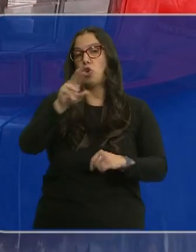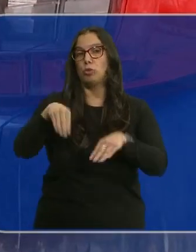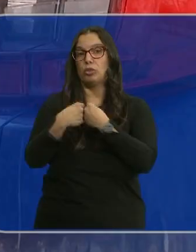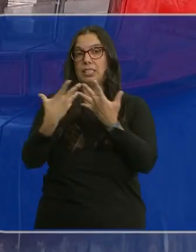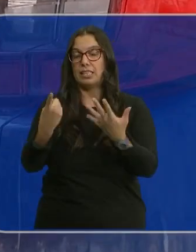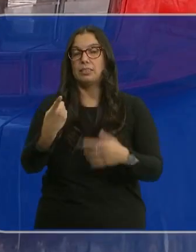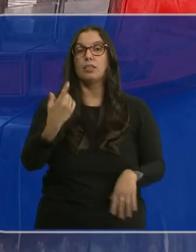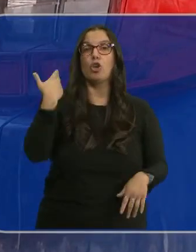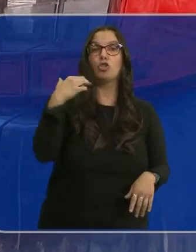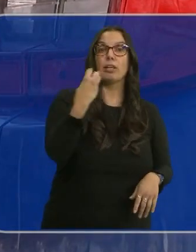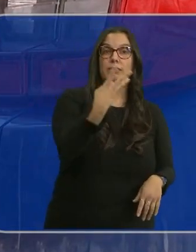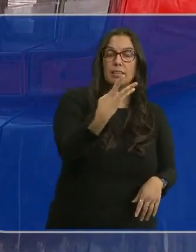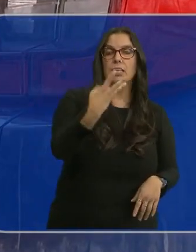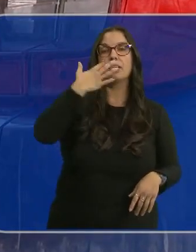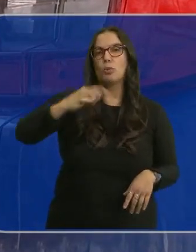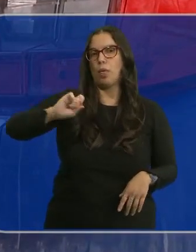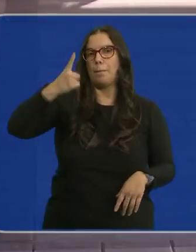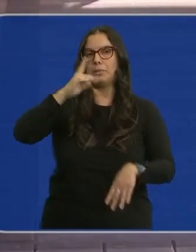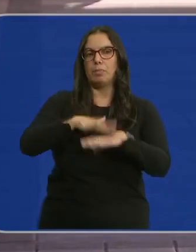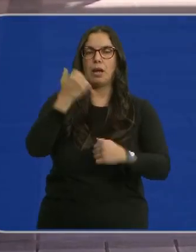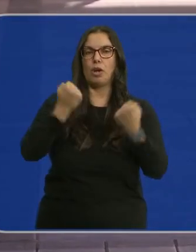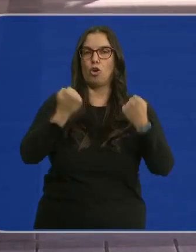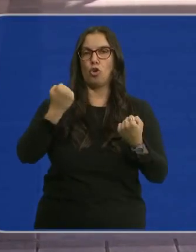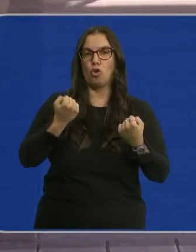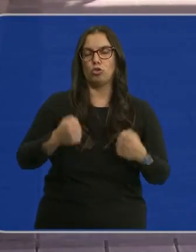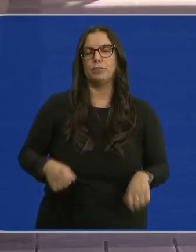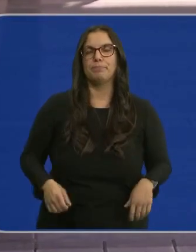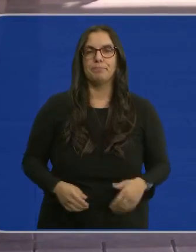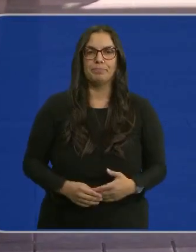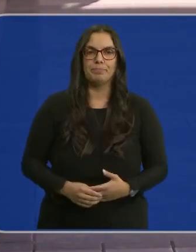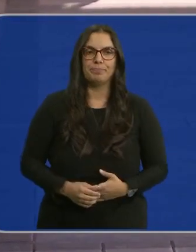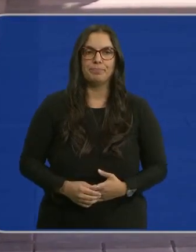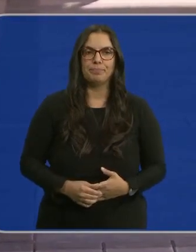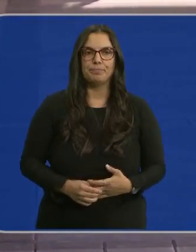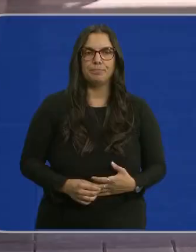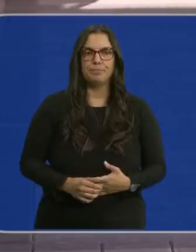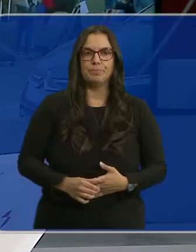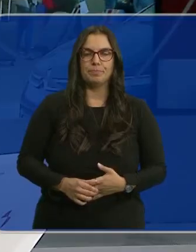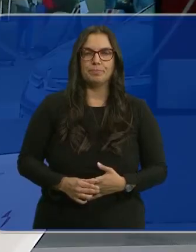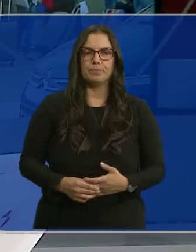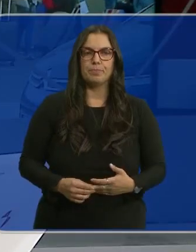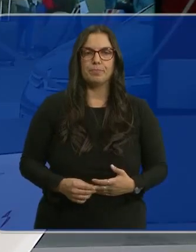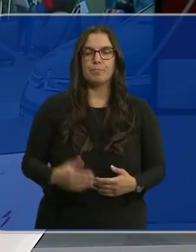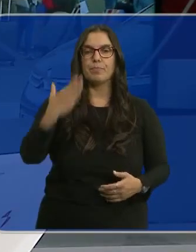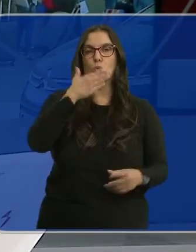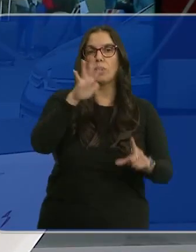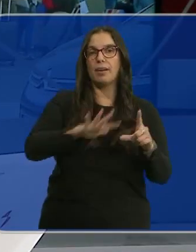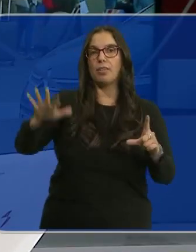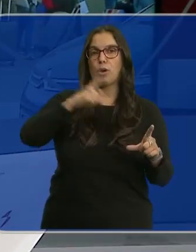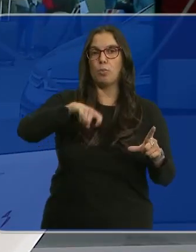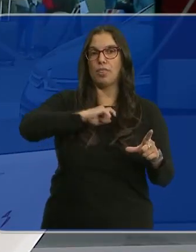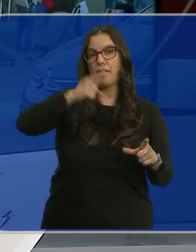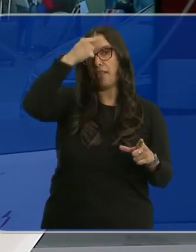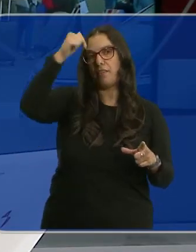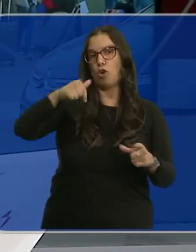y Soria con 3 han sido las más seguras para tener un coche y no llevarnos un disgusto. La Escuela Nacional de Policía